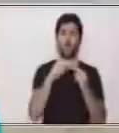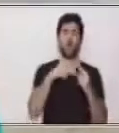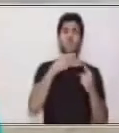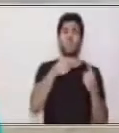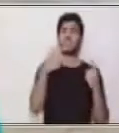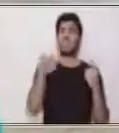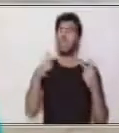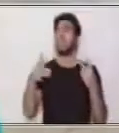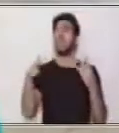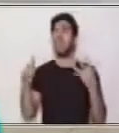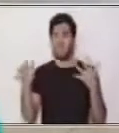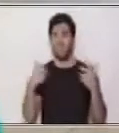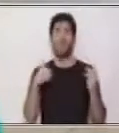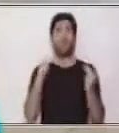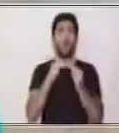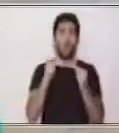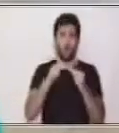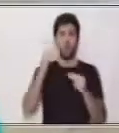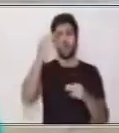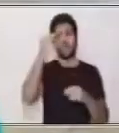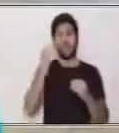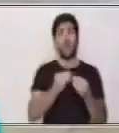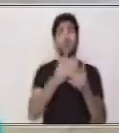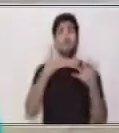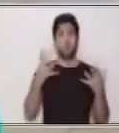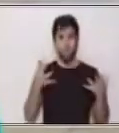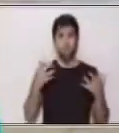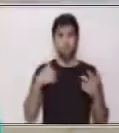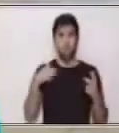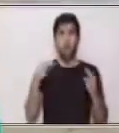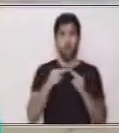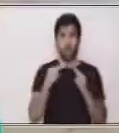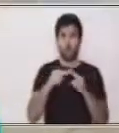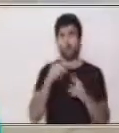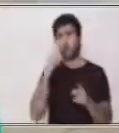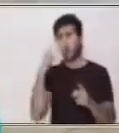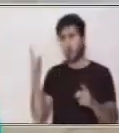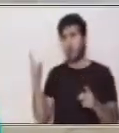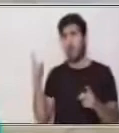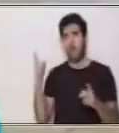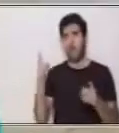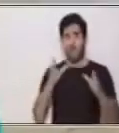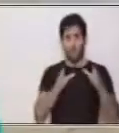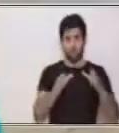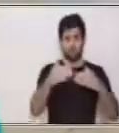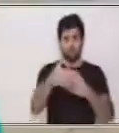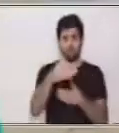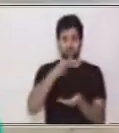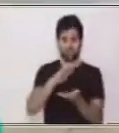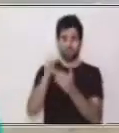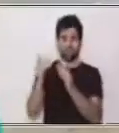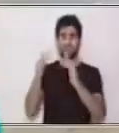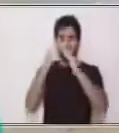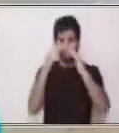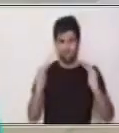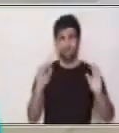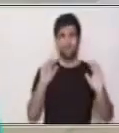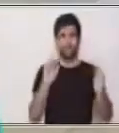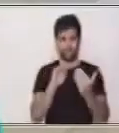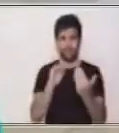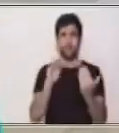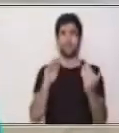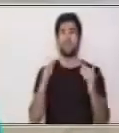rectangular, conozco muchos sólidos geométricos. Sin embargo, vamos a adentrar un poco más